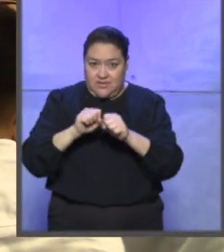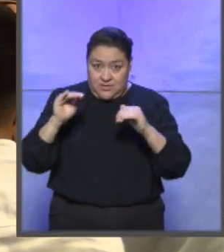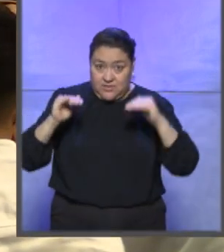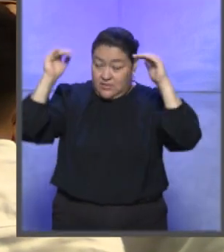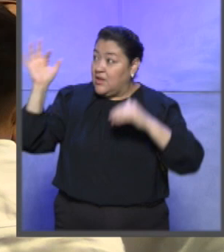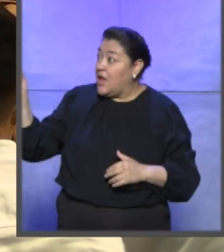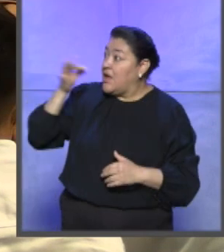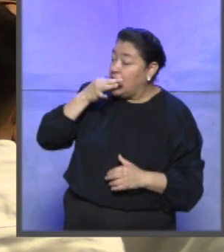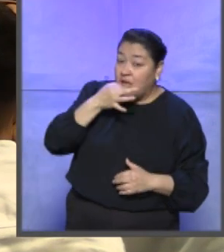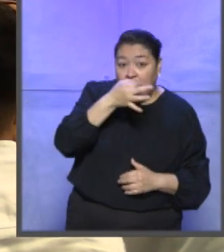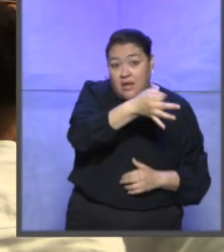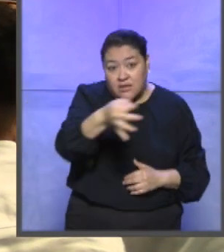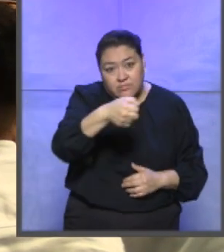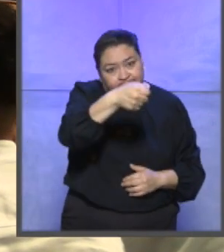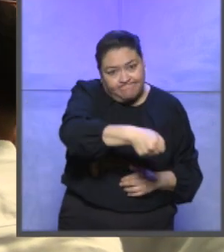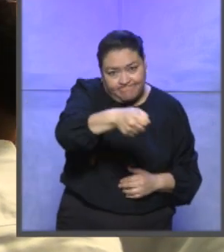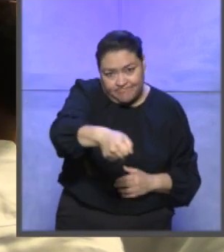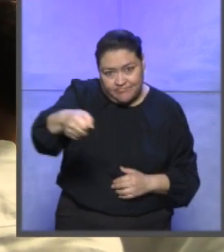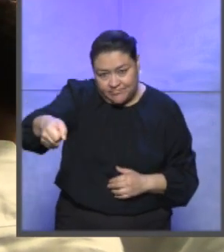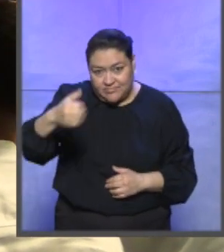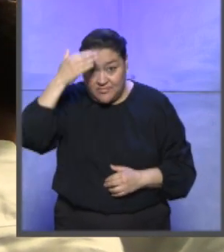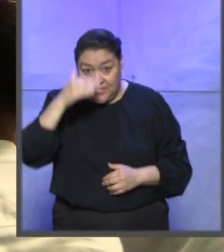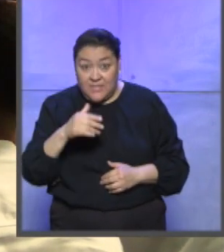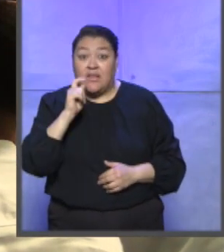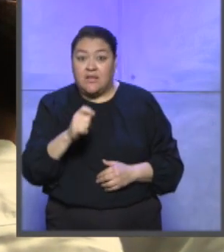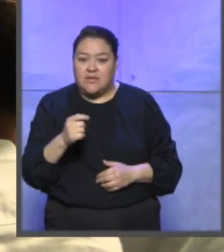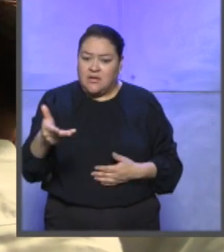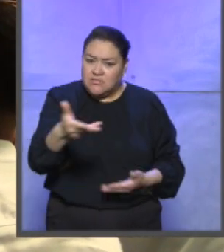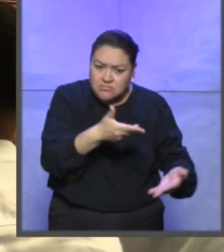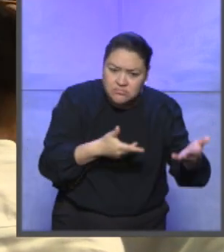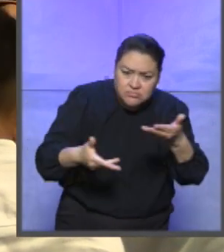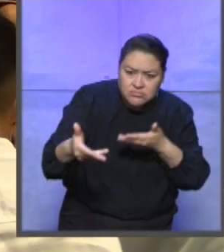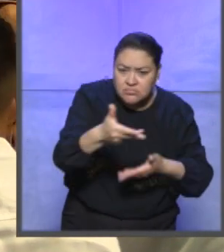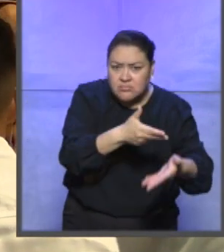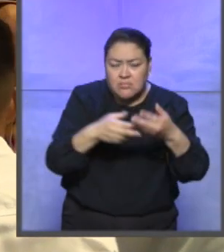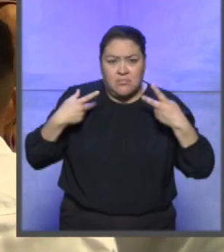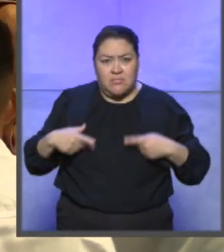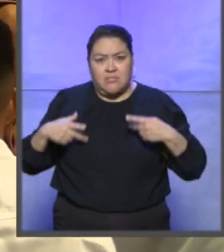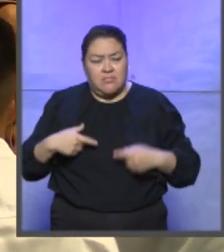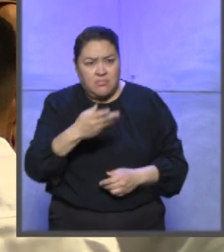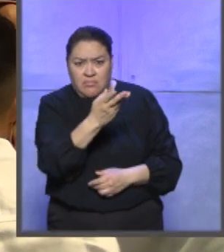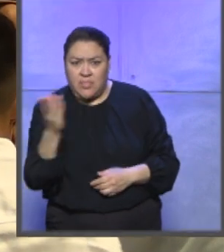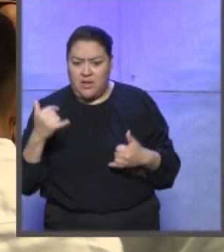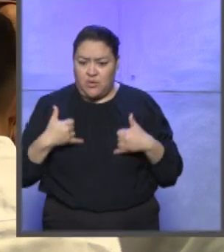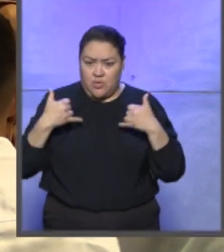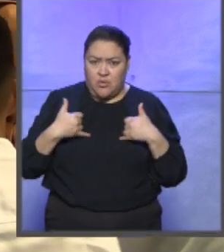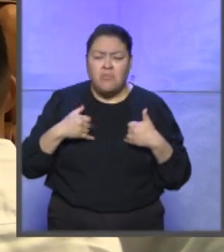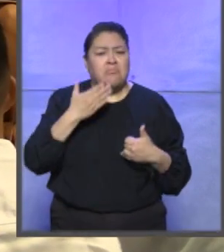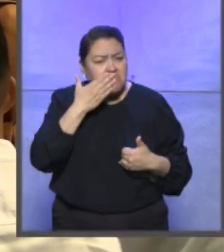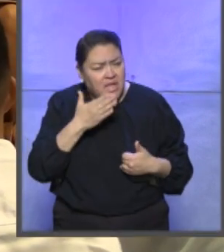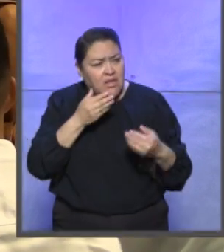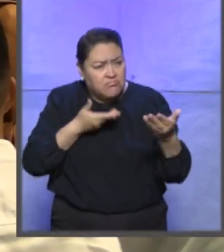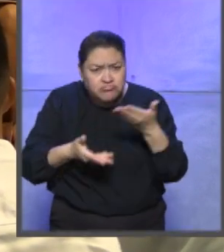la Sala Superior, les transmito un cordial saludo. Discutir las ideas y evitar la descalificación de las personas define el